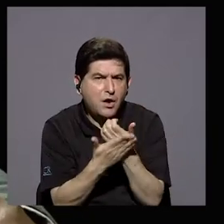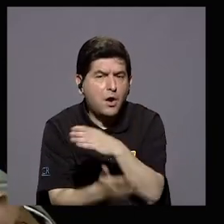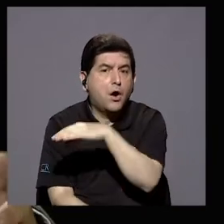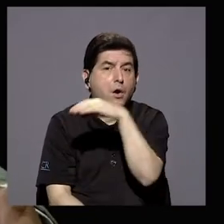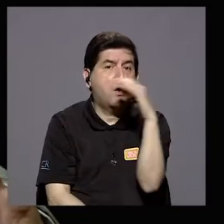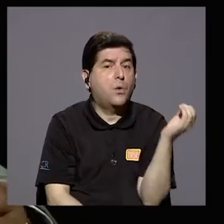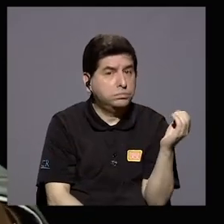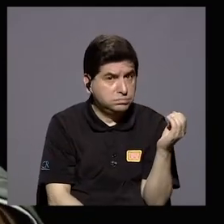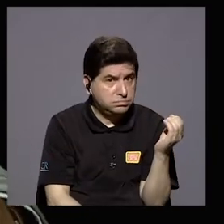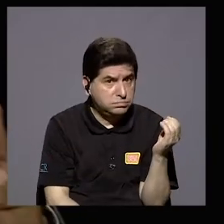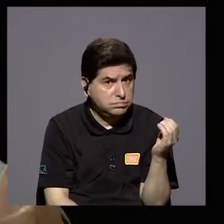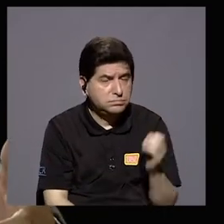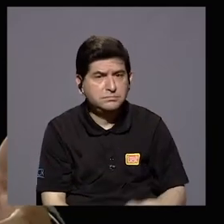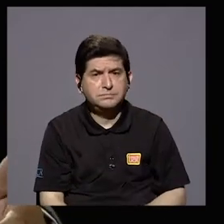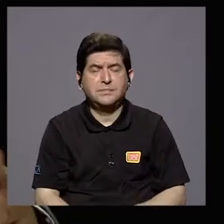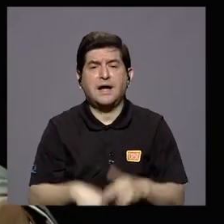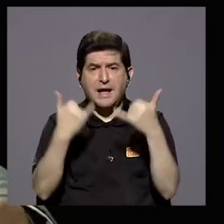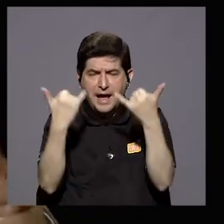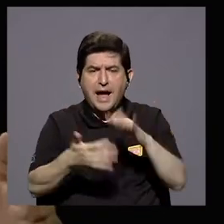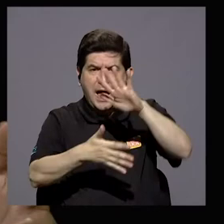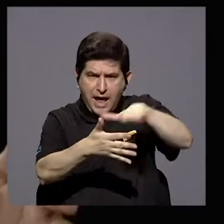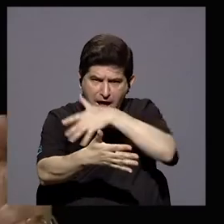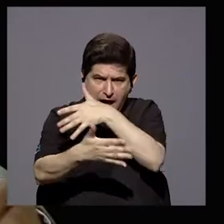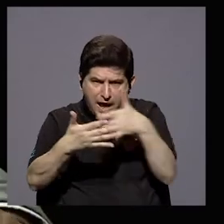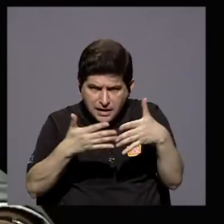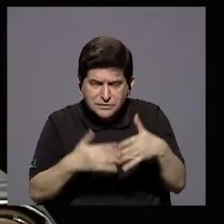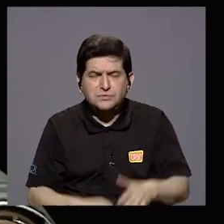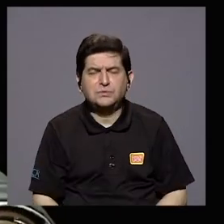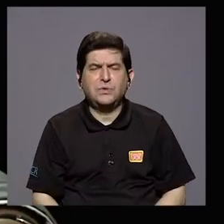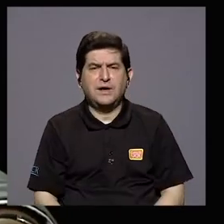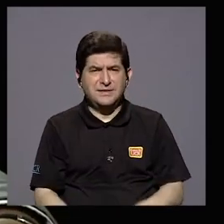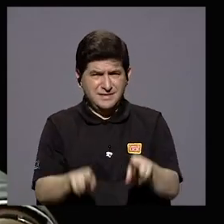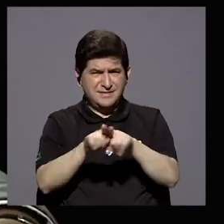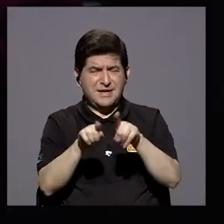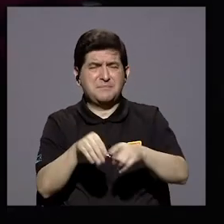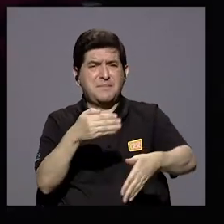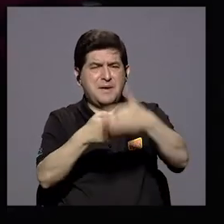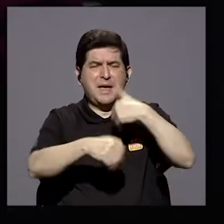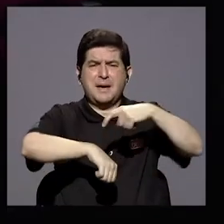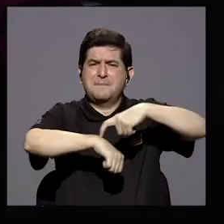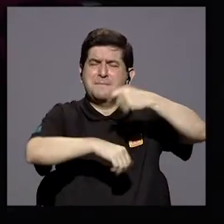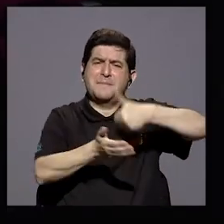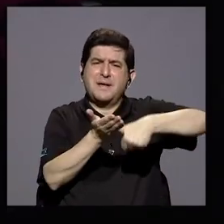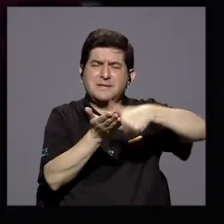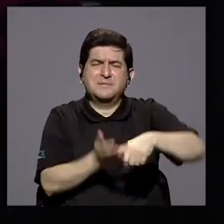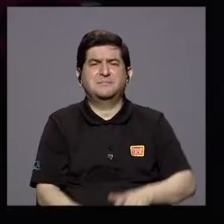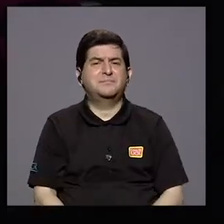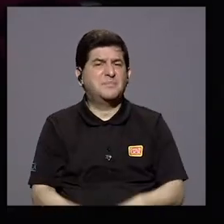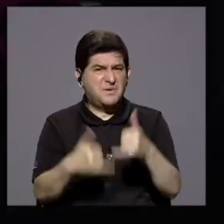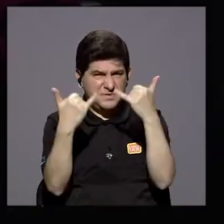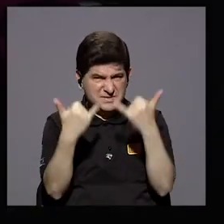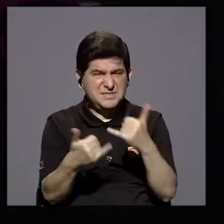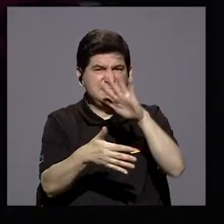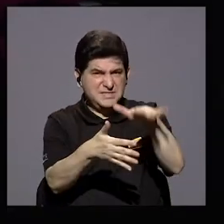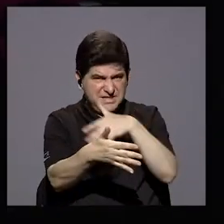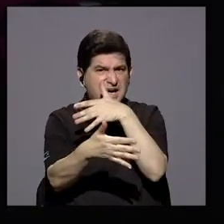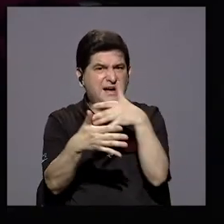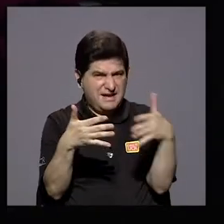o las agendas en este momento también son preelectorales? Ya está, ya la agenda